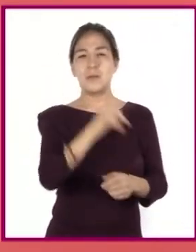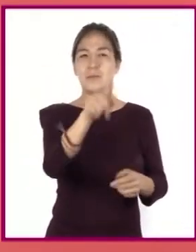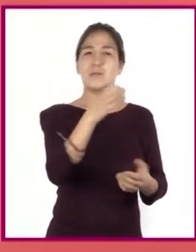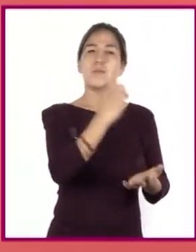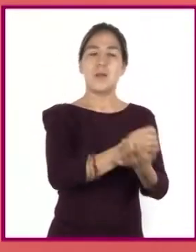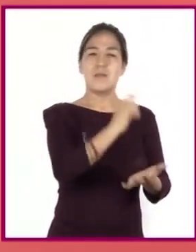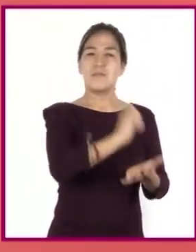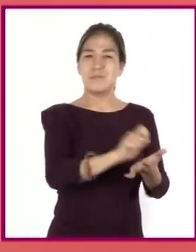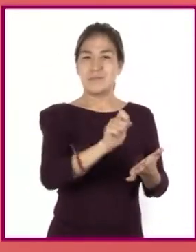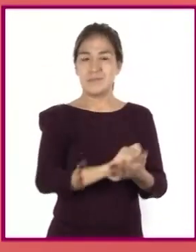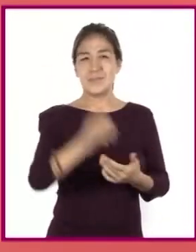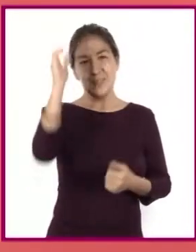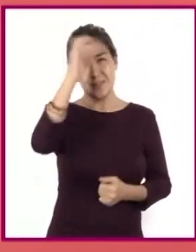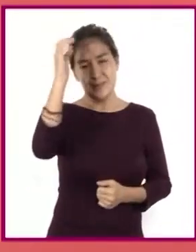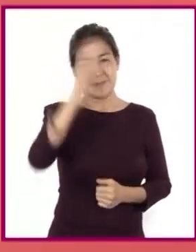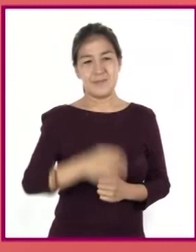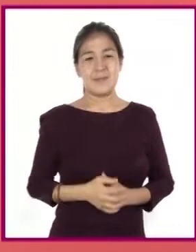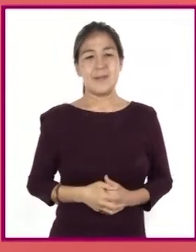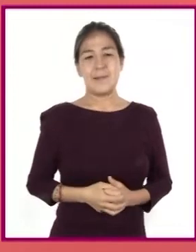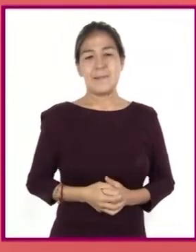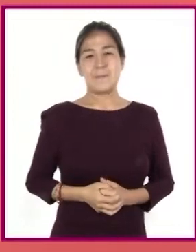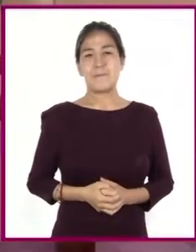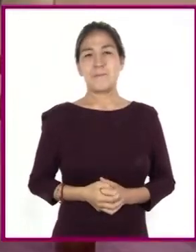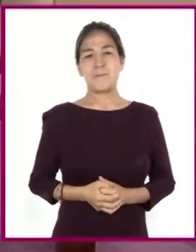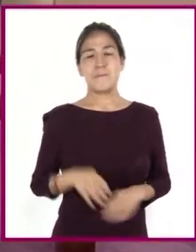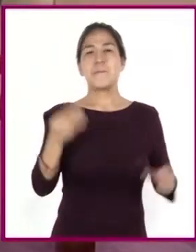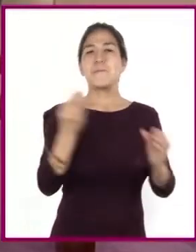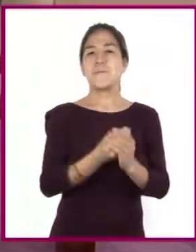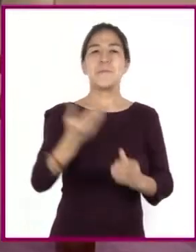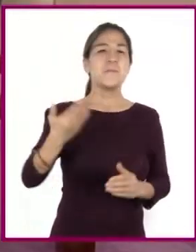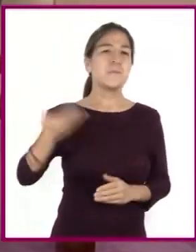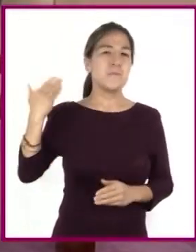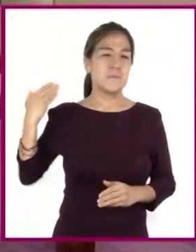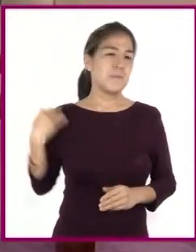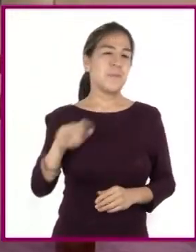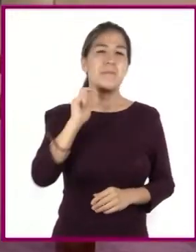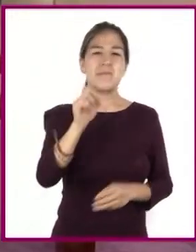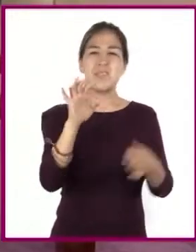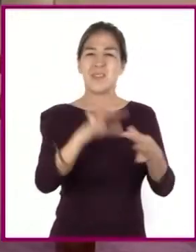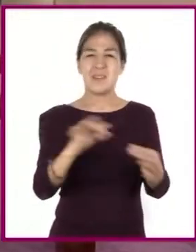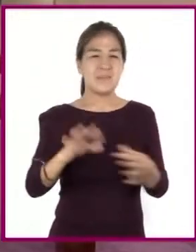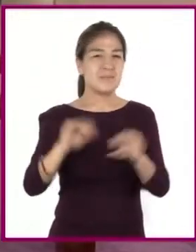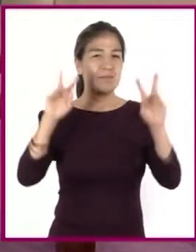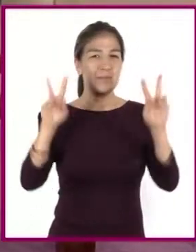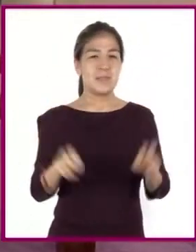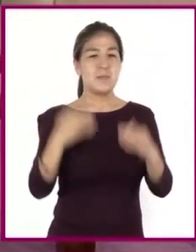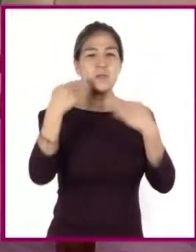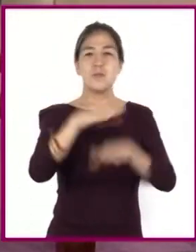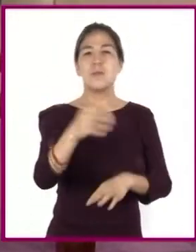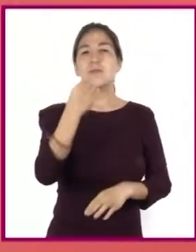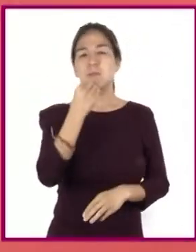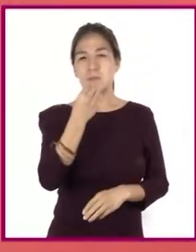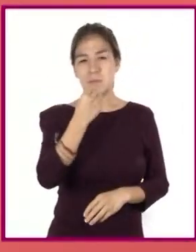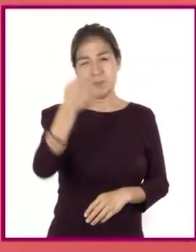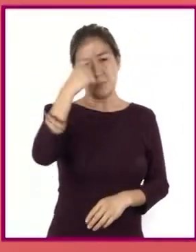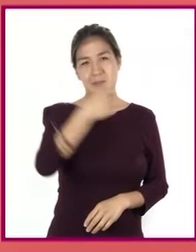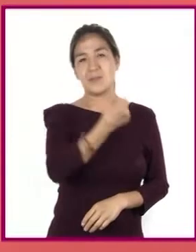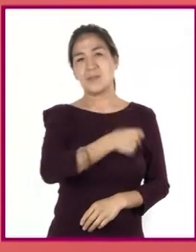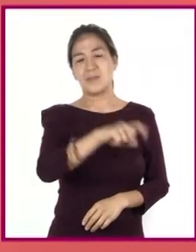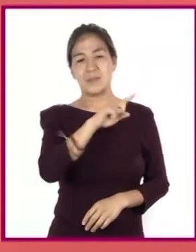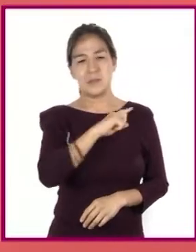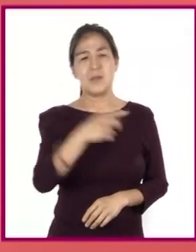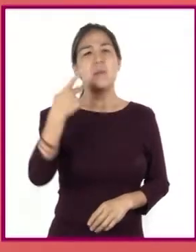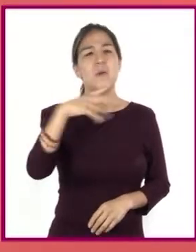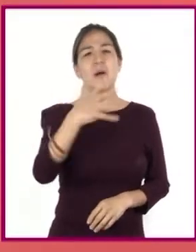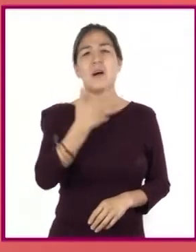su bitácora científica. En sesiones anteriores se han tratado temas relacionados con la alimentación y la salud,